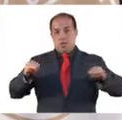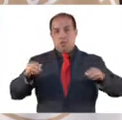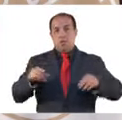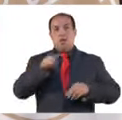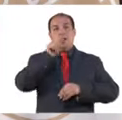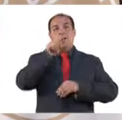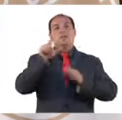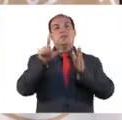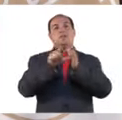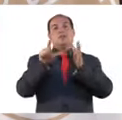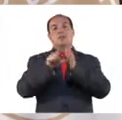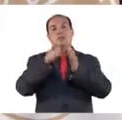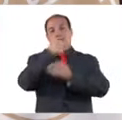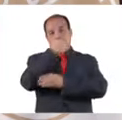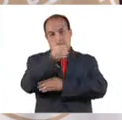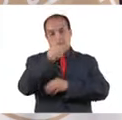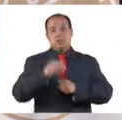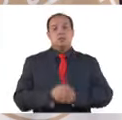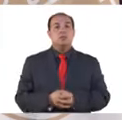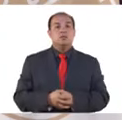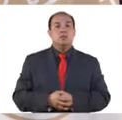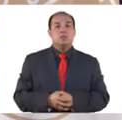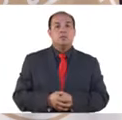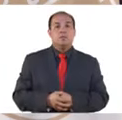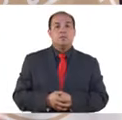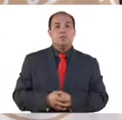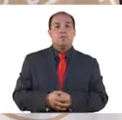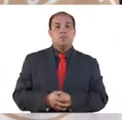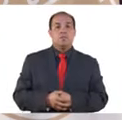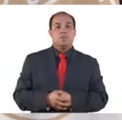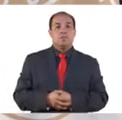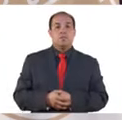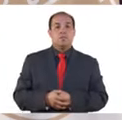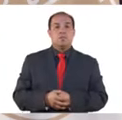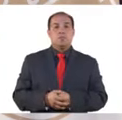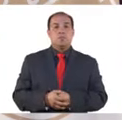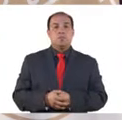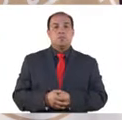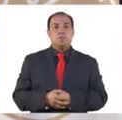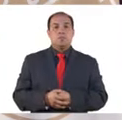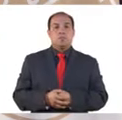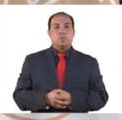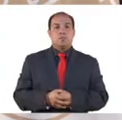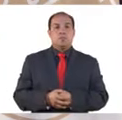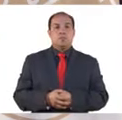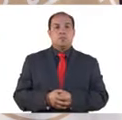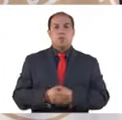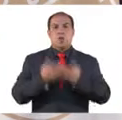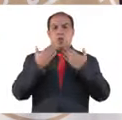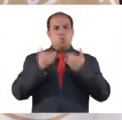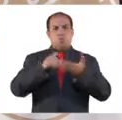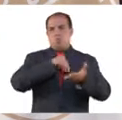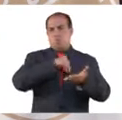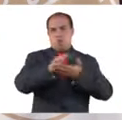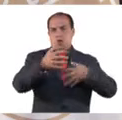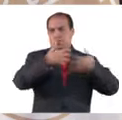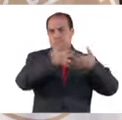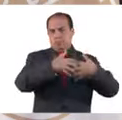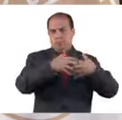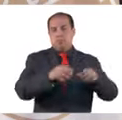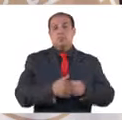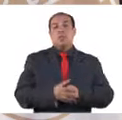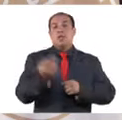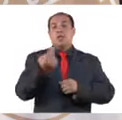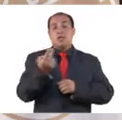la línea, me parece que es la línea 6, con uno de los corredores de transporte que está haciendo pruebas en un trolebús. Entonces, no hay ninguna exclusión y sí tuvo que ver